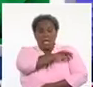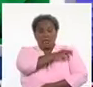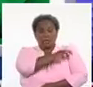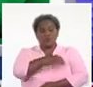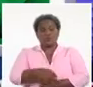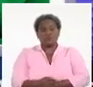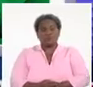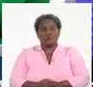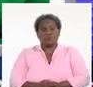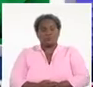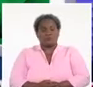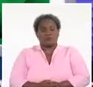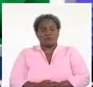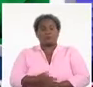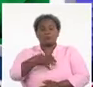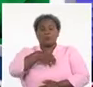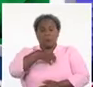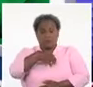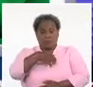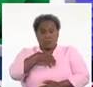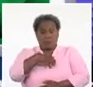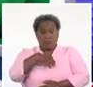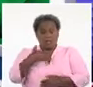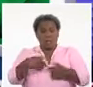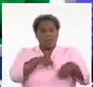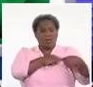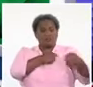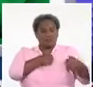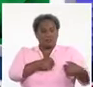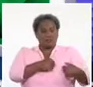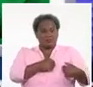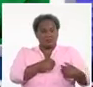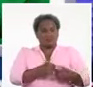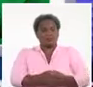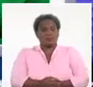que presentaba una cardiopatía isquémica,